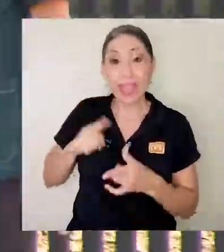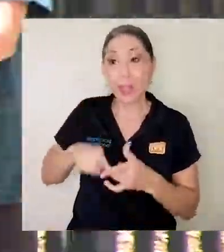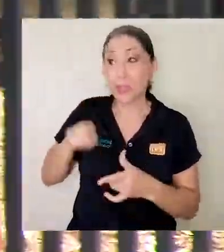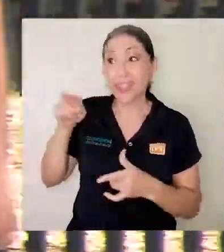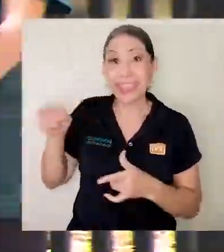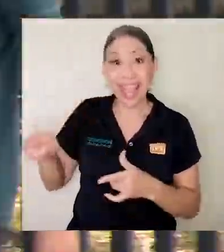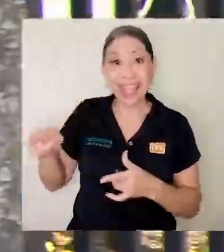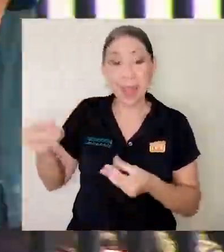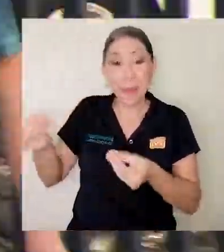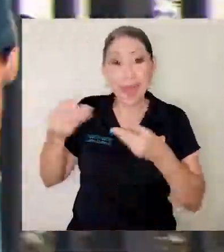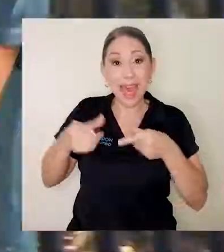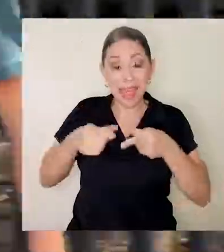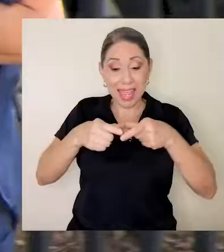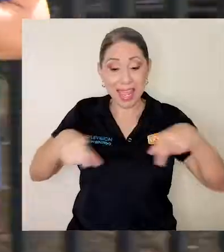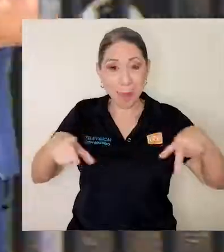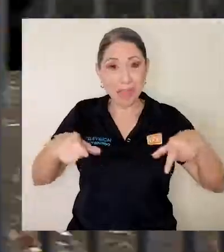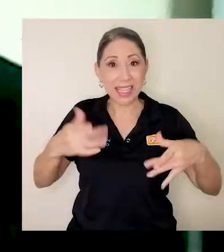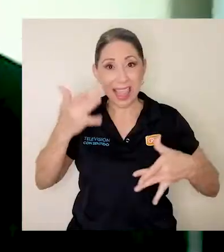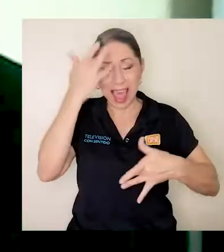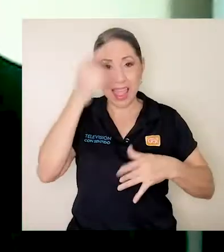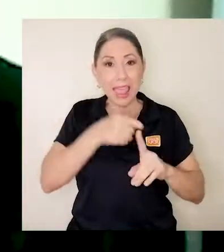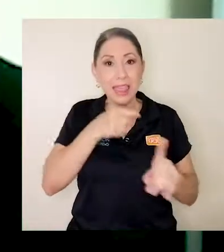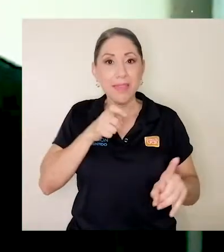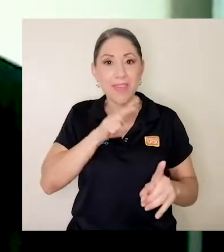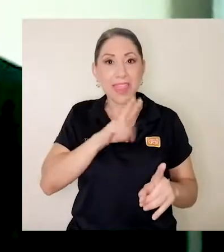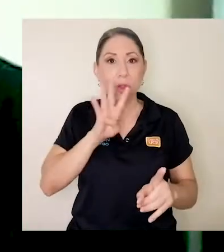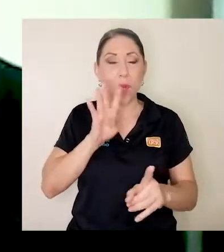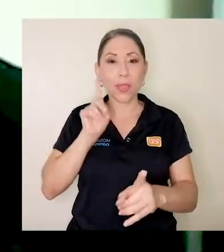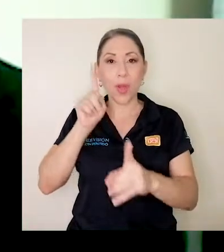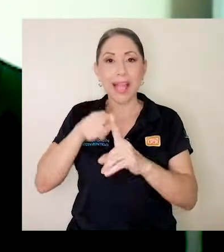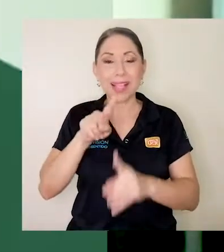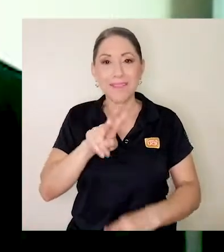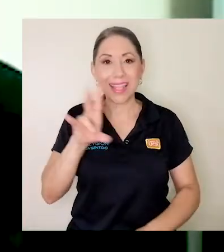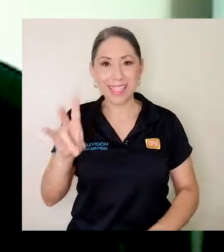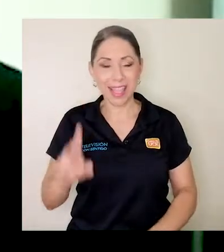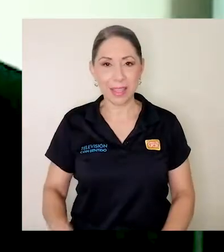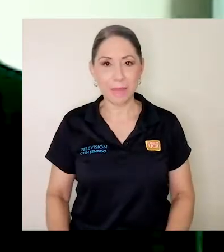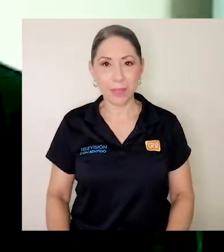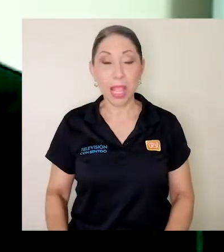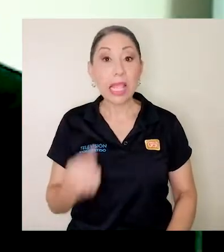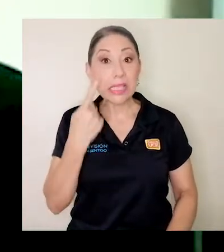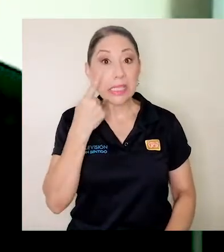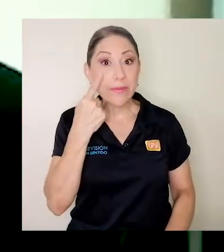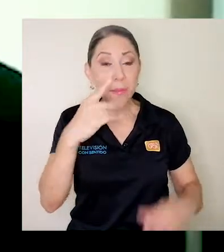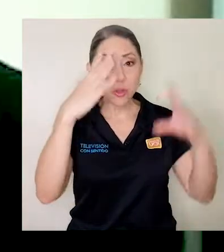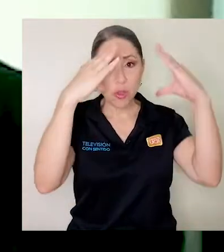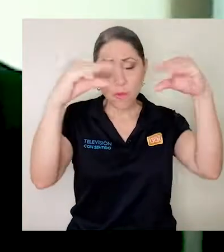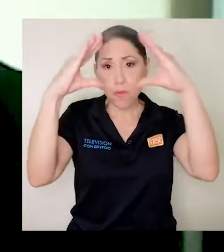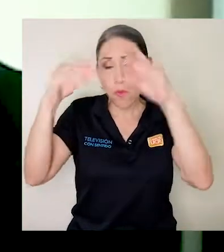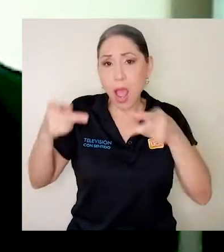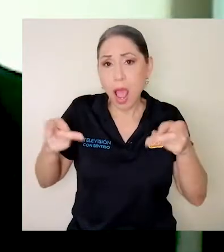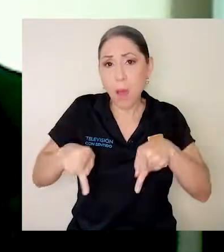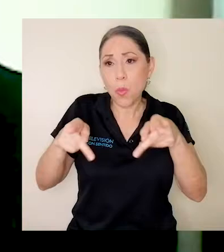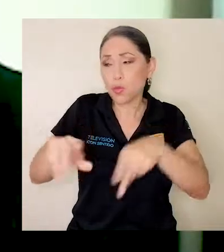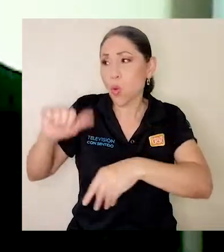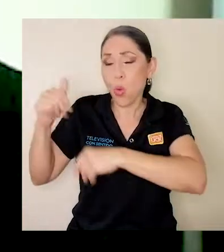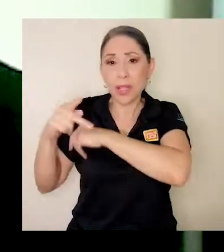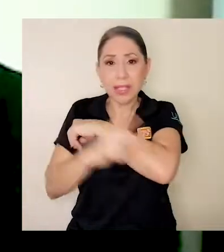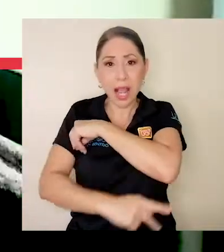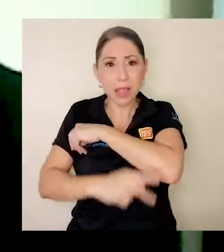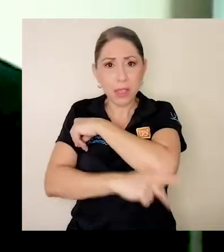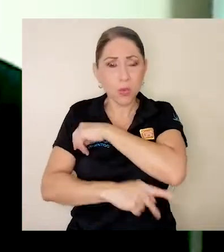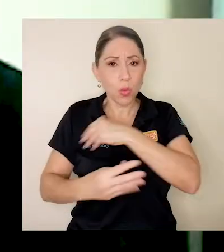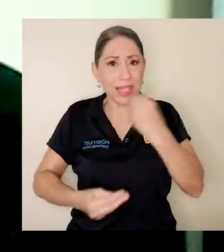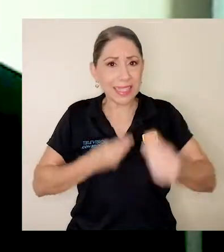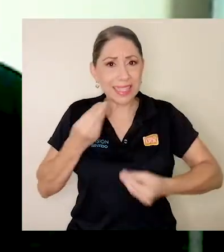del 24 al 27. Si nosotros vemos los datos que han sucedido en otras latitudes donde se hizo un manejo de la